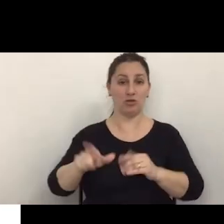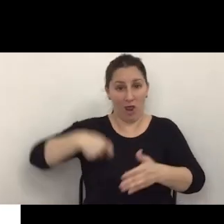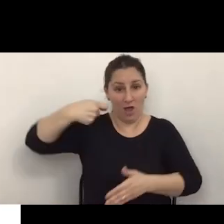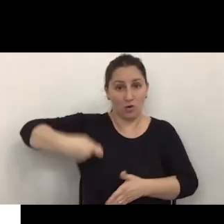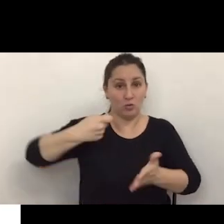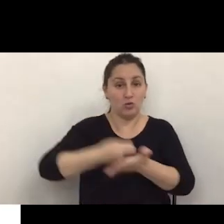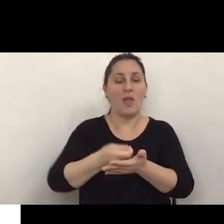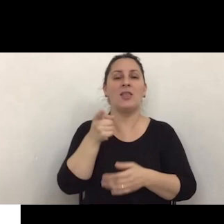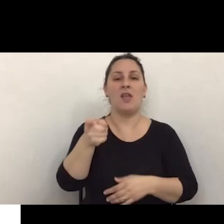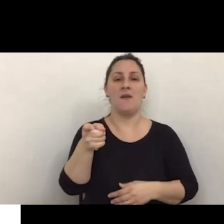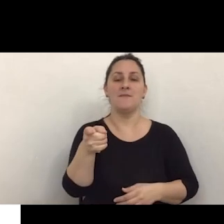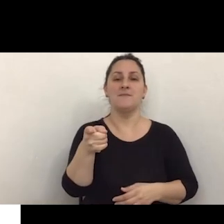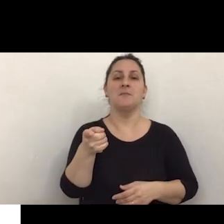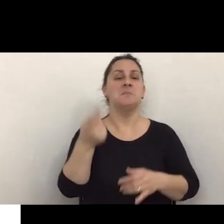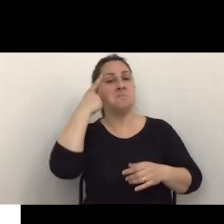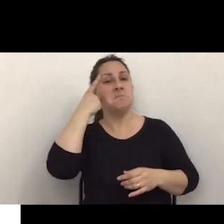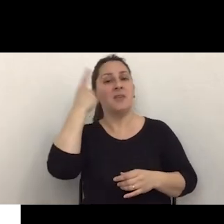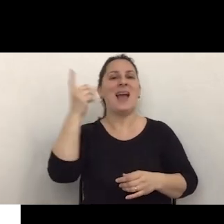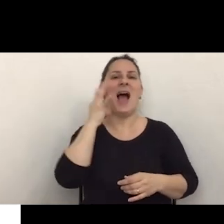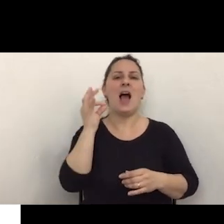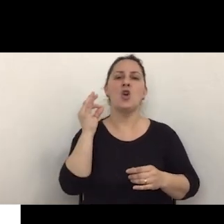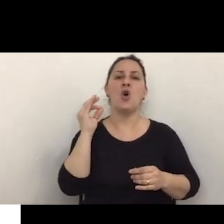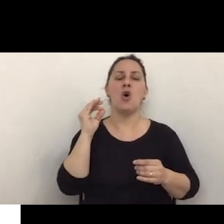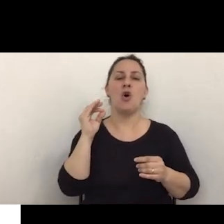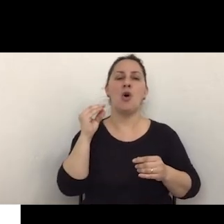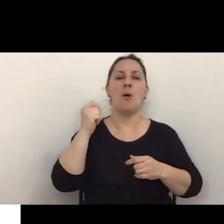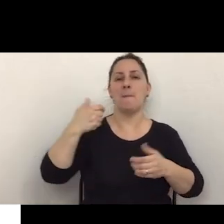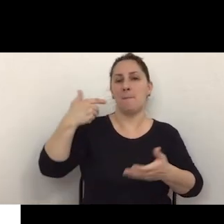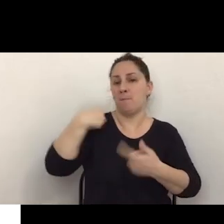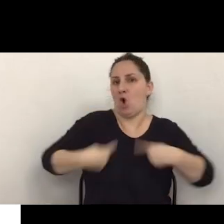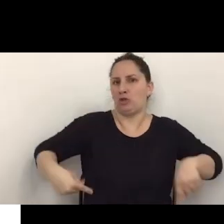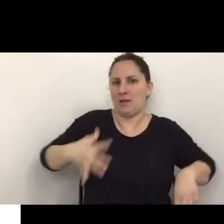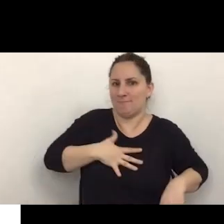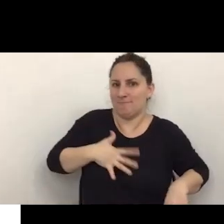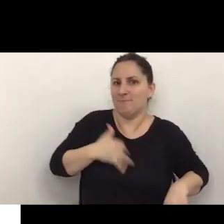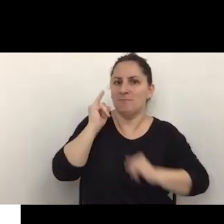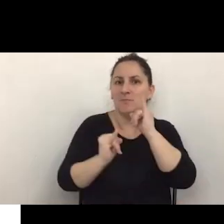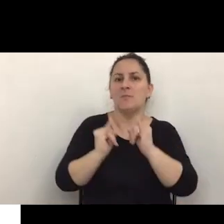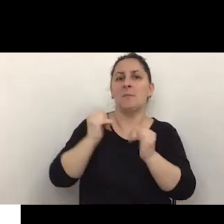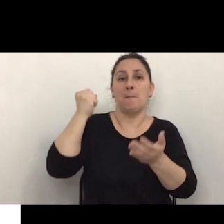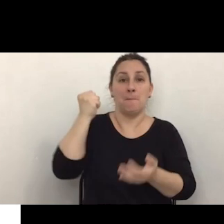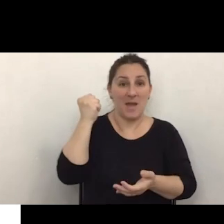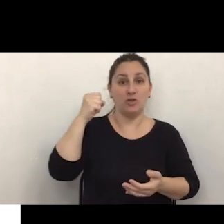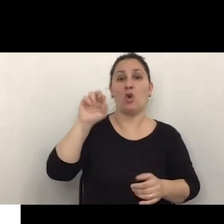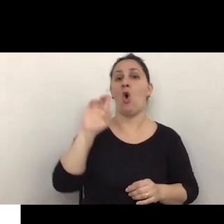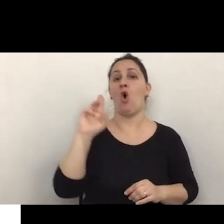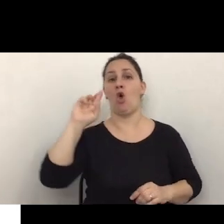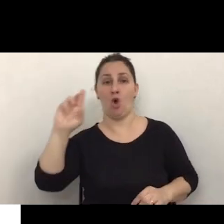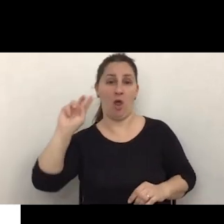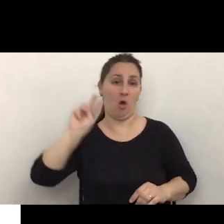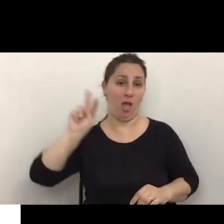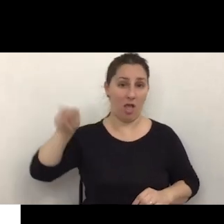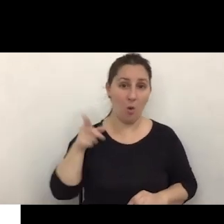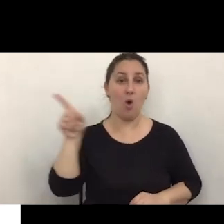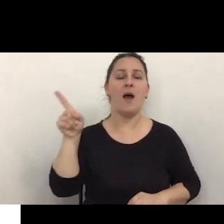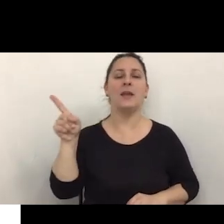decide hacer una exteriorización de patrimonio en moneda nacional como en moneda extranjera,